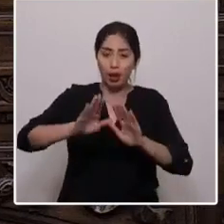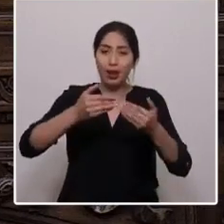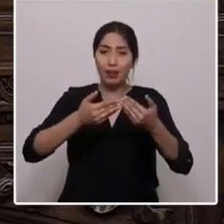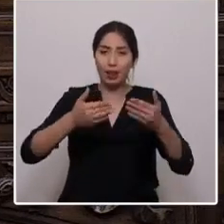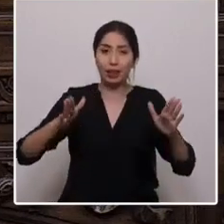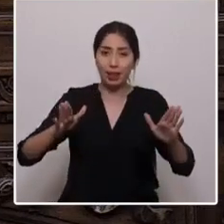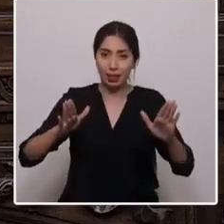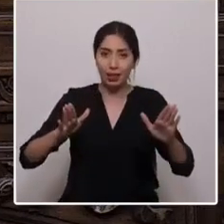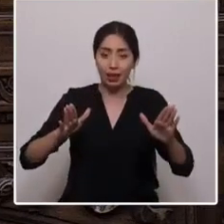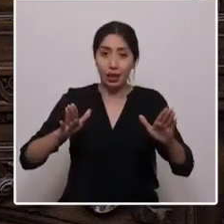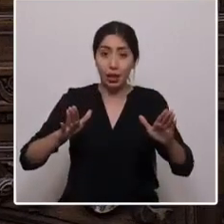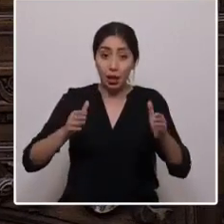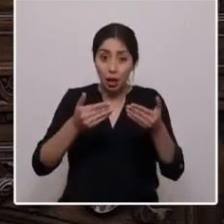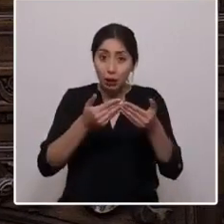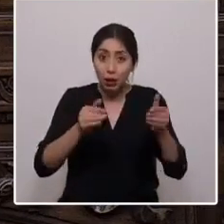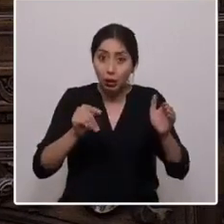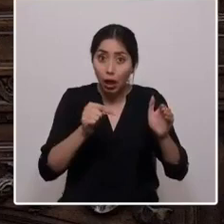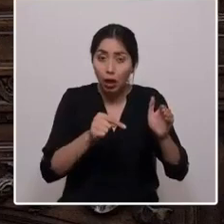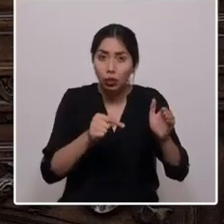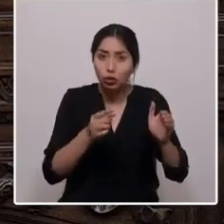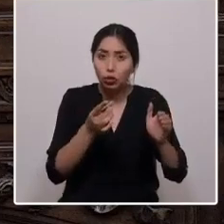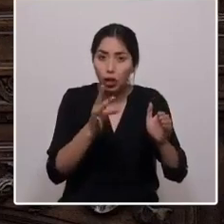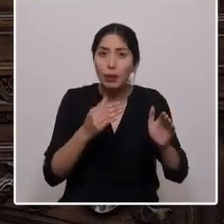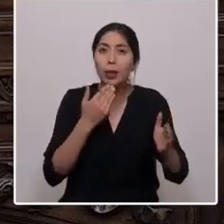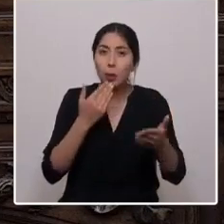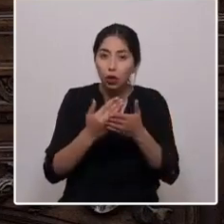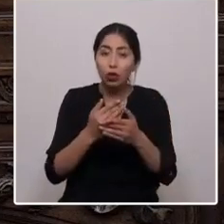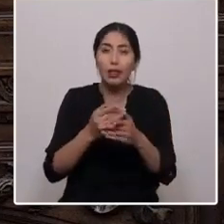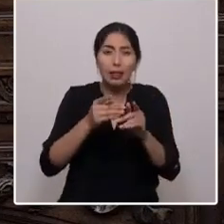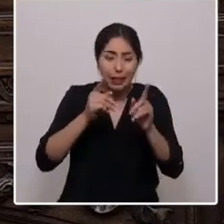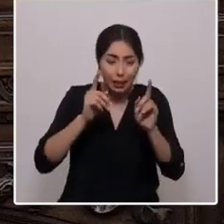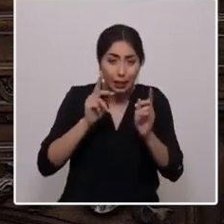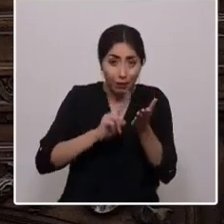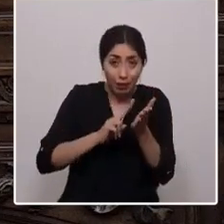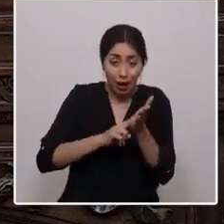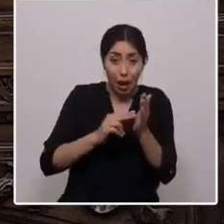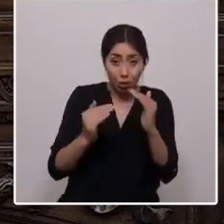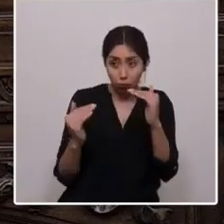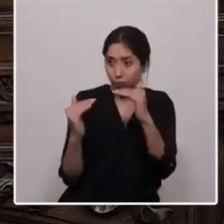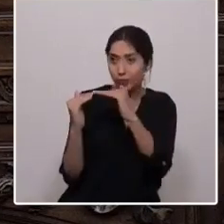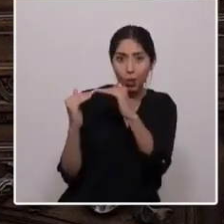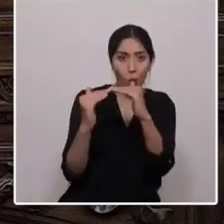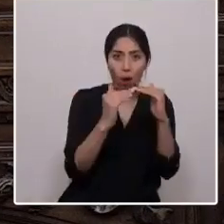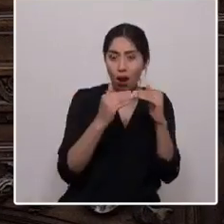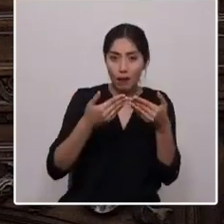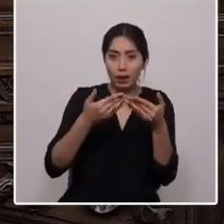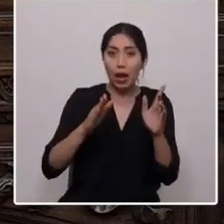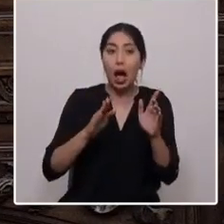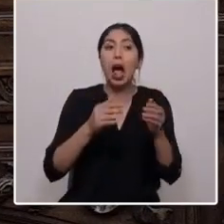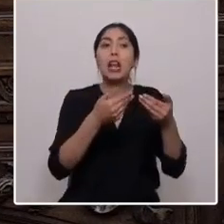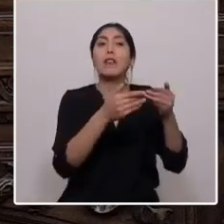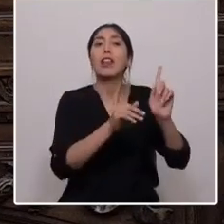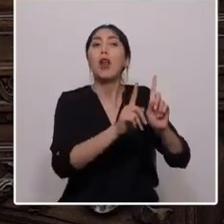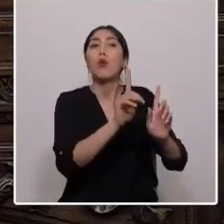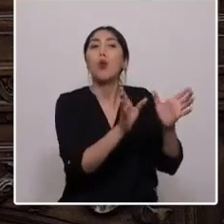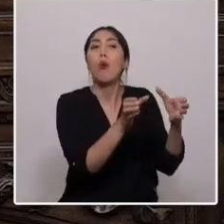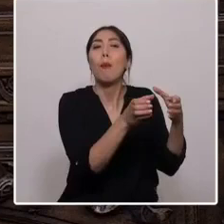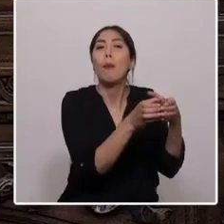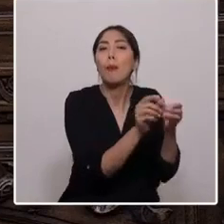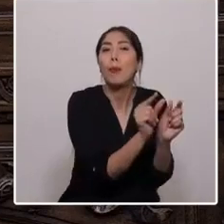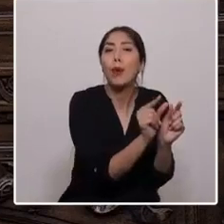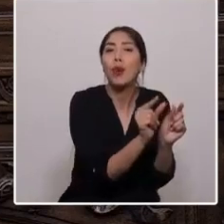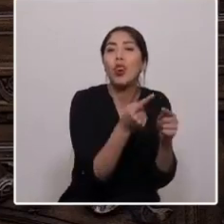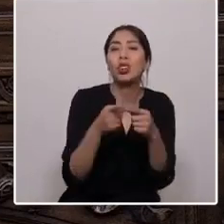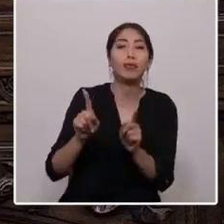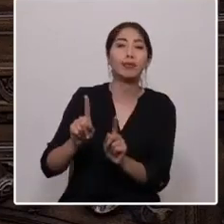abra que la libertad es libertad solo cuando está igualmente distribuida que sabrá que cuando hay más libertad para unos pocos en desmedro de otros eso no es